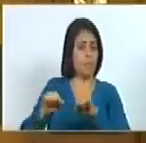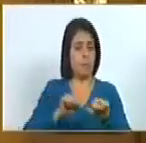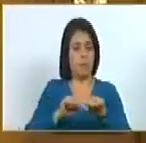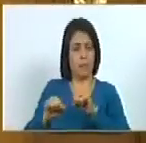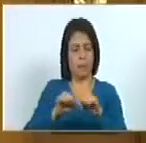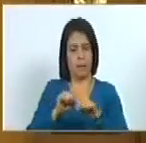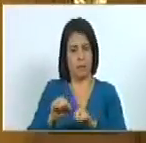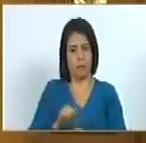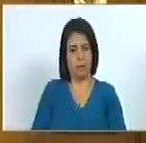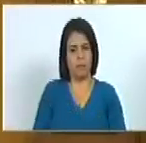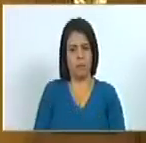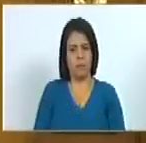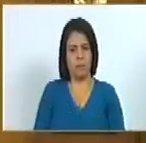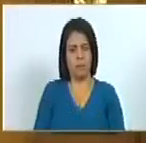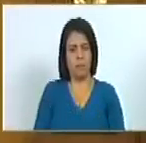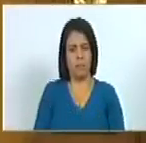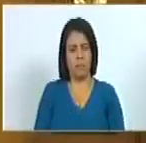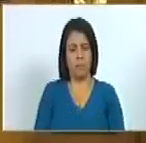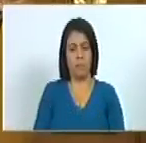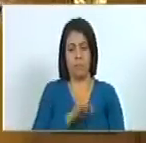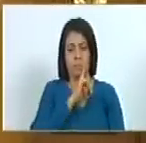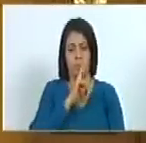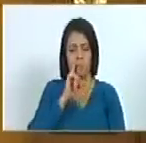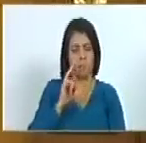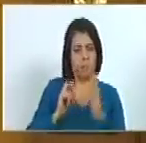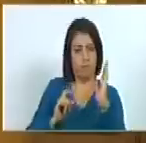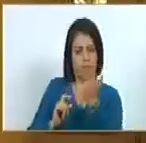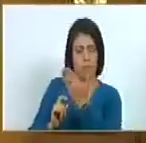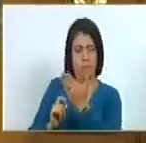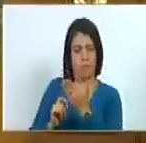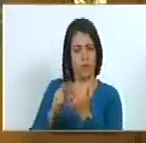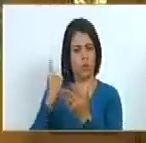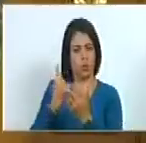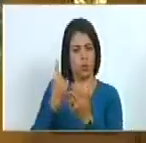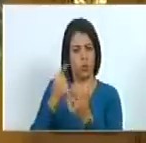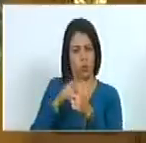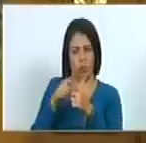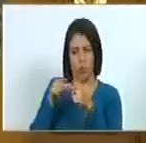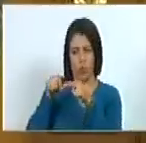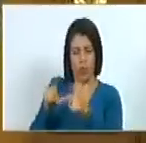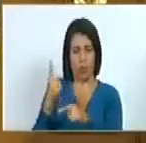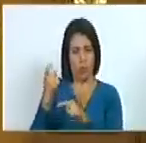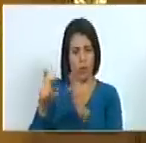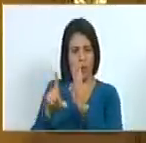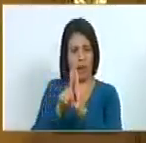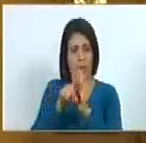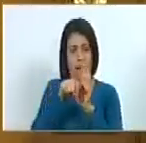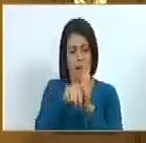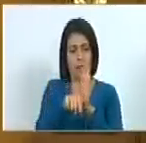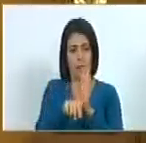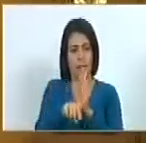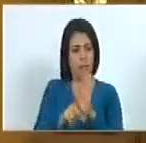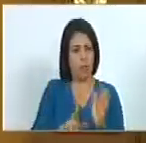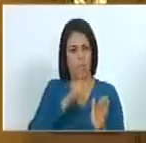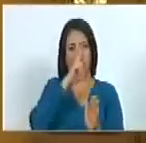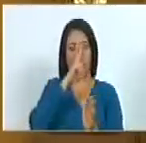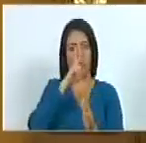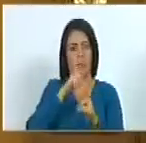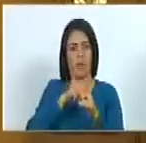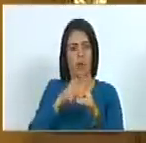acciones llamadas sanciones y que son absolutamente ilegales y brutales en